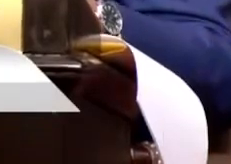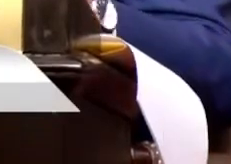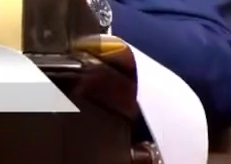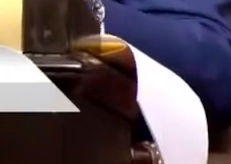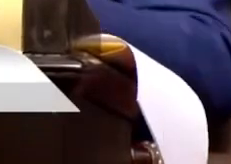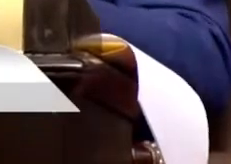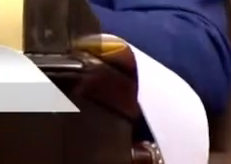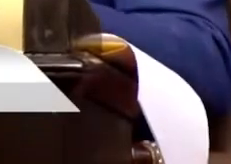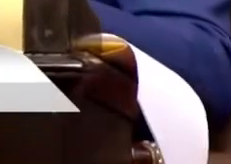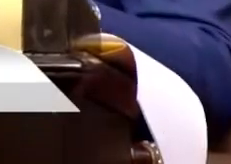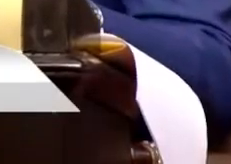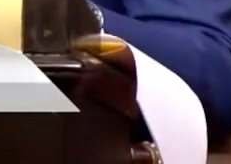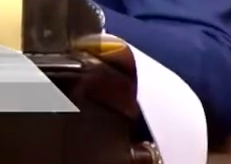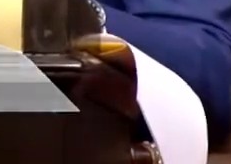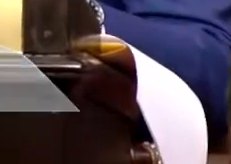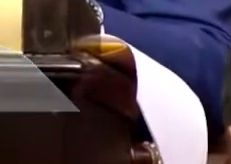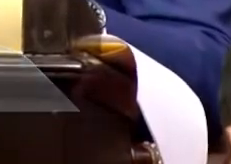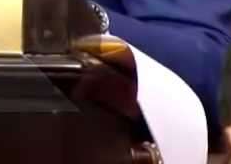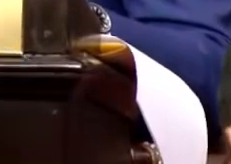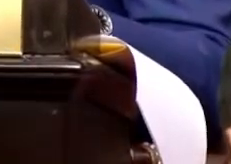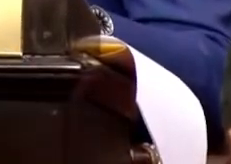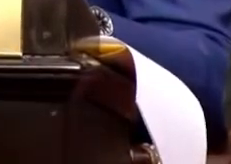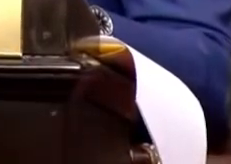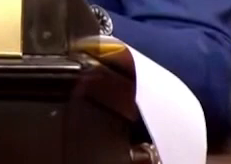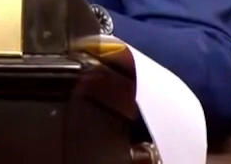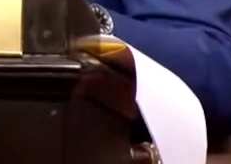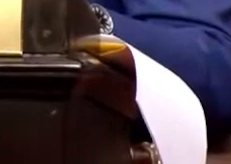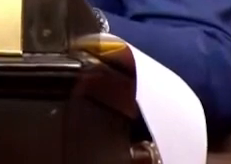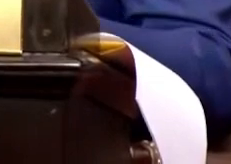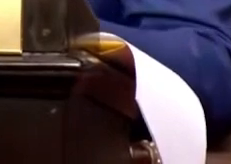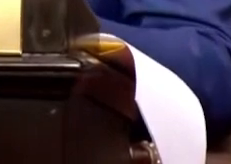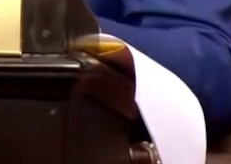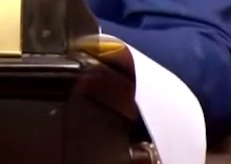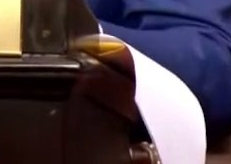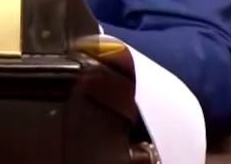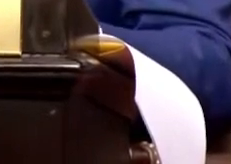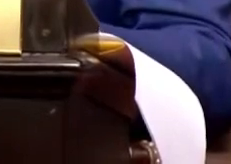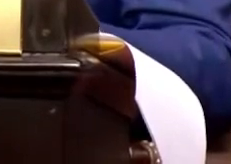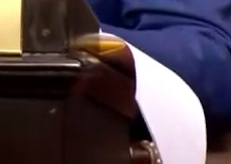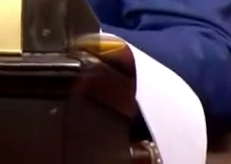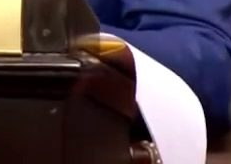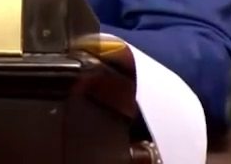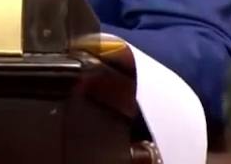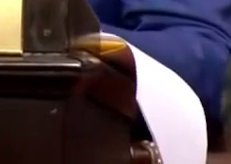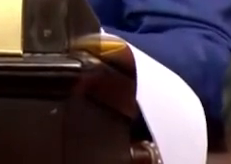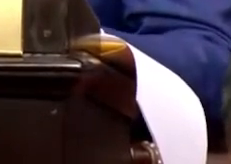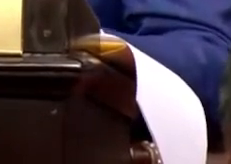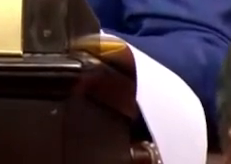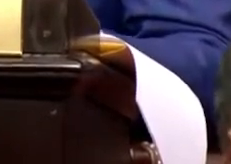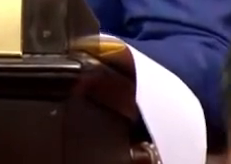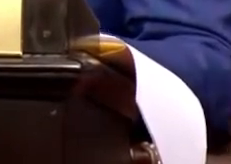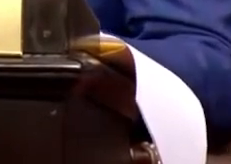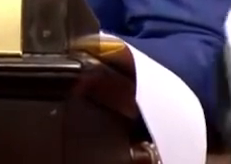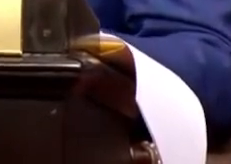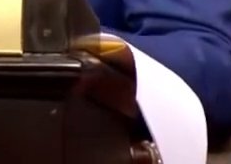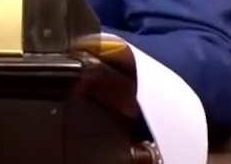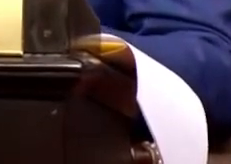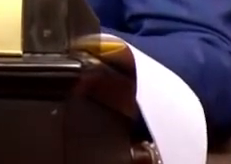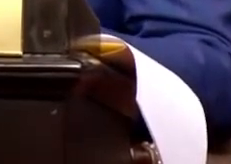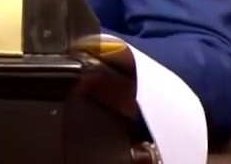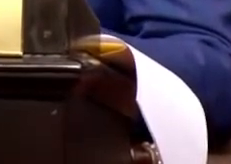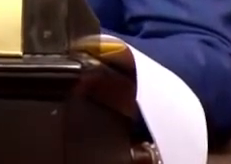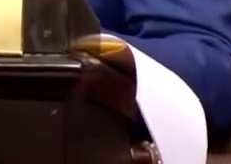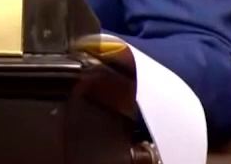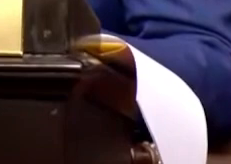la función del Estado, que es de manera particular proteger la producción nacional y que los productos lleguen baratos al pueblo. En